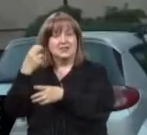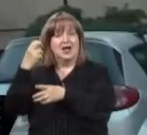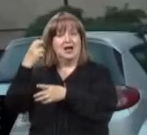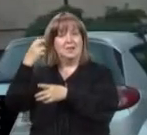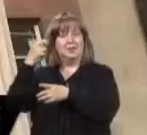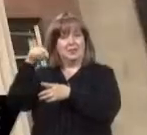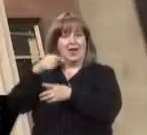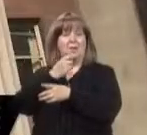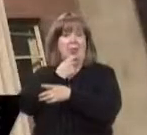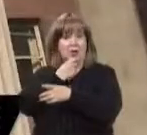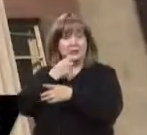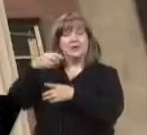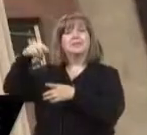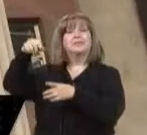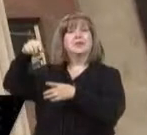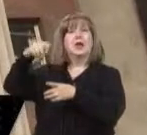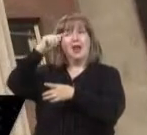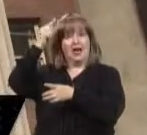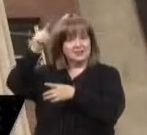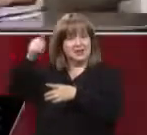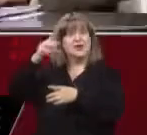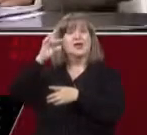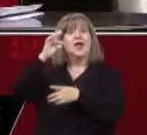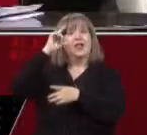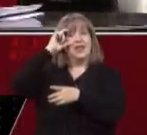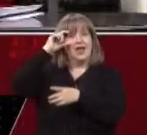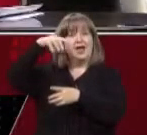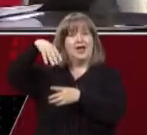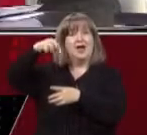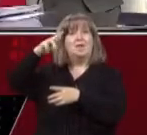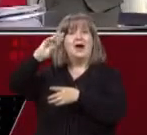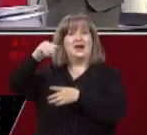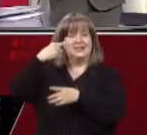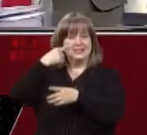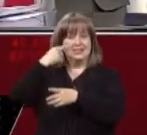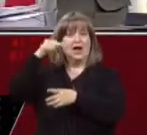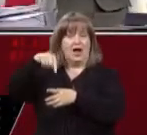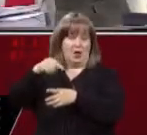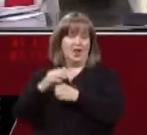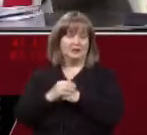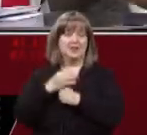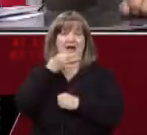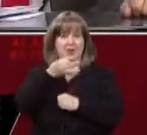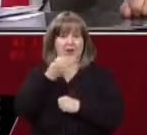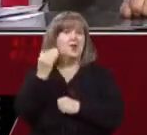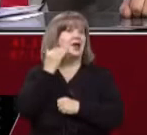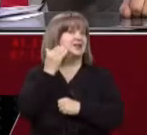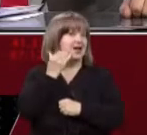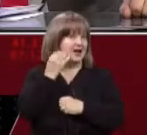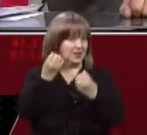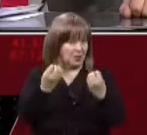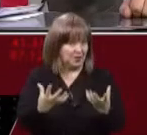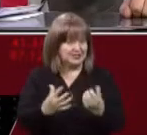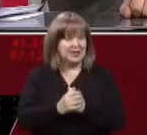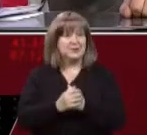nivel provincial y a nivel nacional también. ¿Cómo le va, diputado De Marchi? Buenas tardes, Pablo y Julián, los saludamos. ¿Cómo está? ¿Qué tal, Pablo y Julián? ¿Cómo